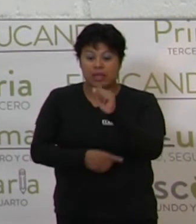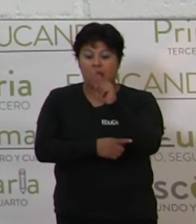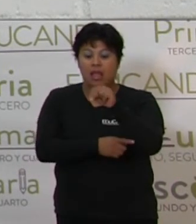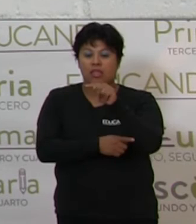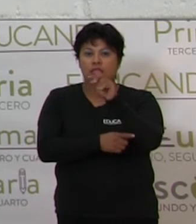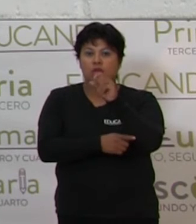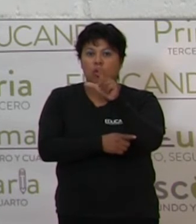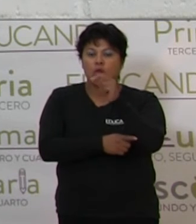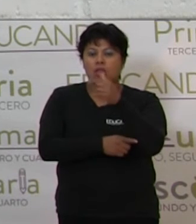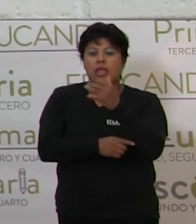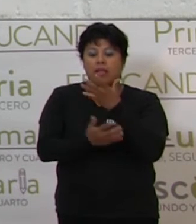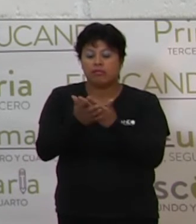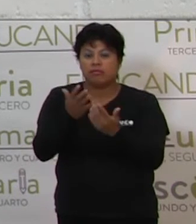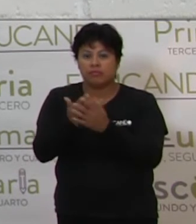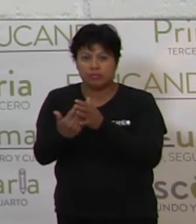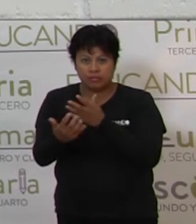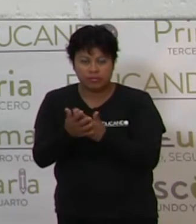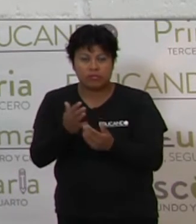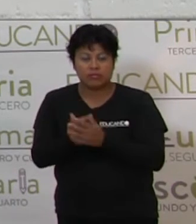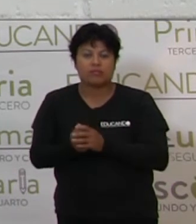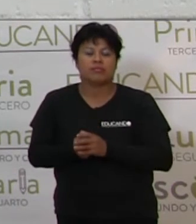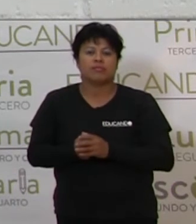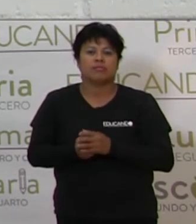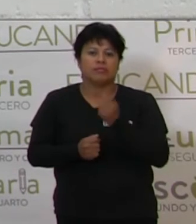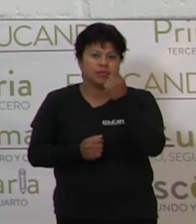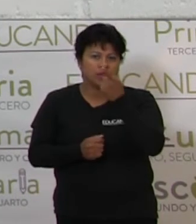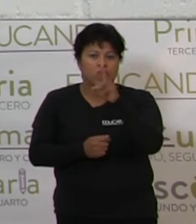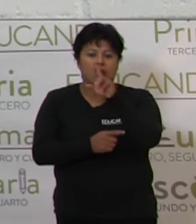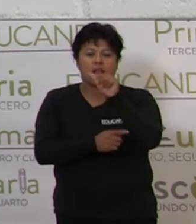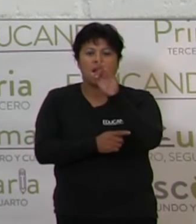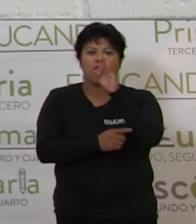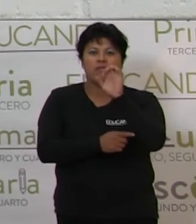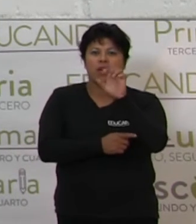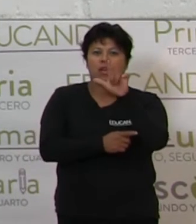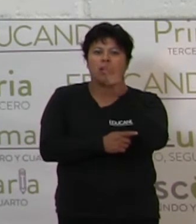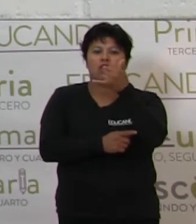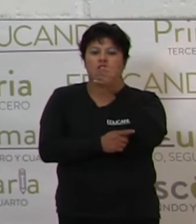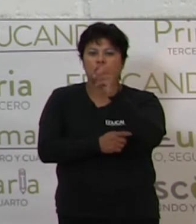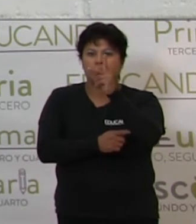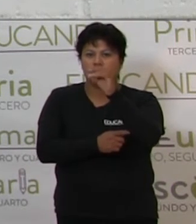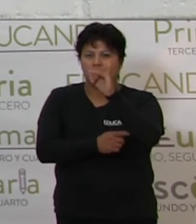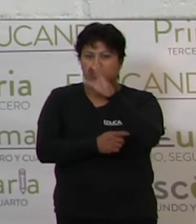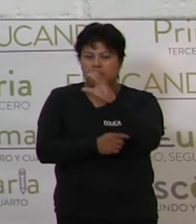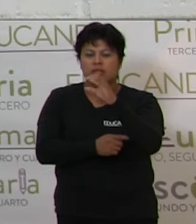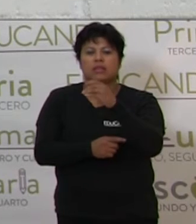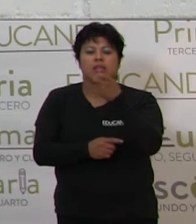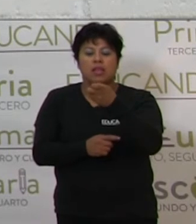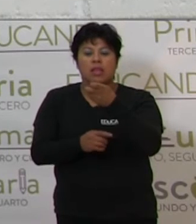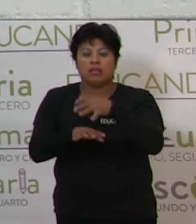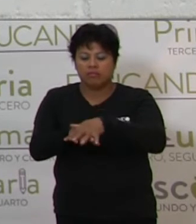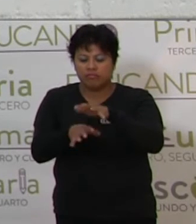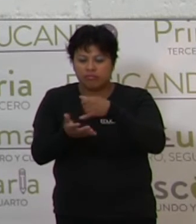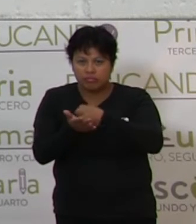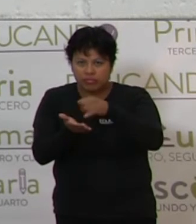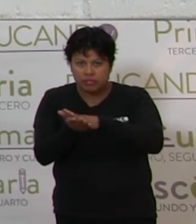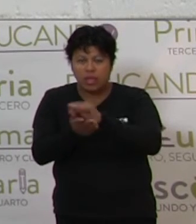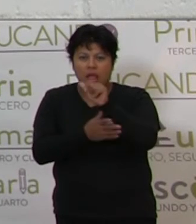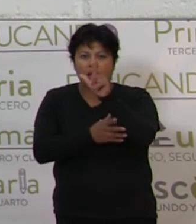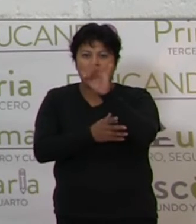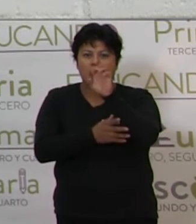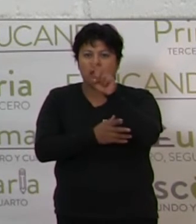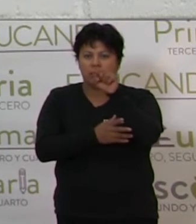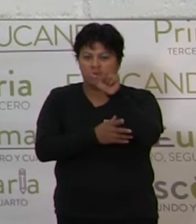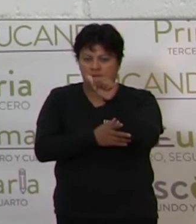Esta antología está realizada por Rafael Llopis, de la editorial